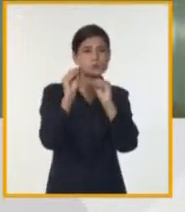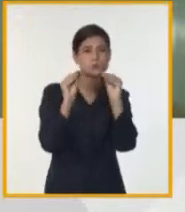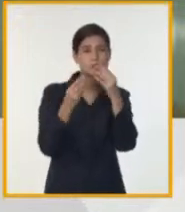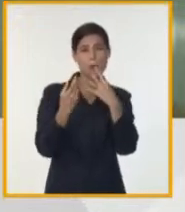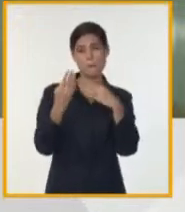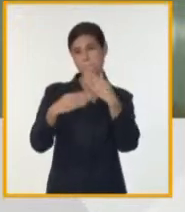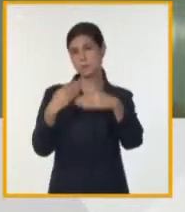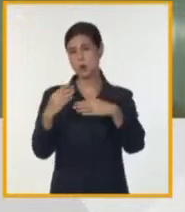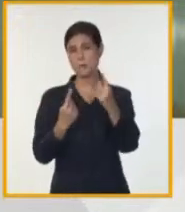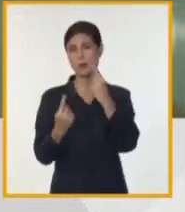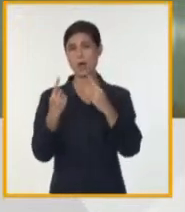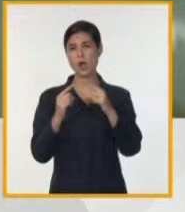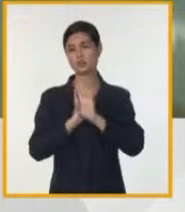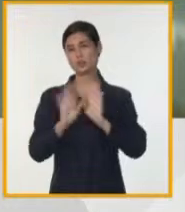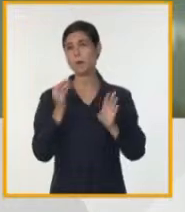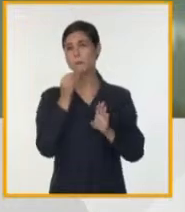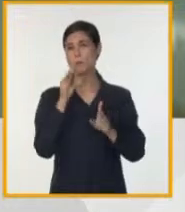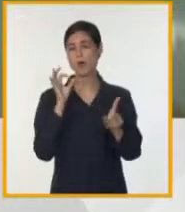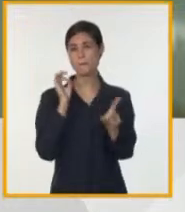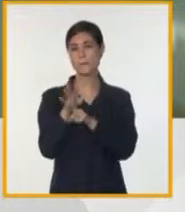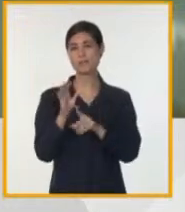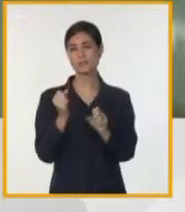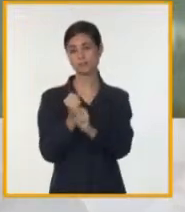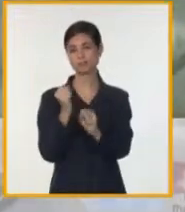apruebe. Bueno, el otro banco